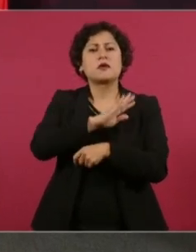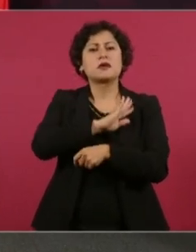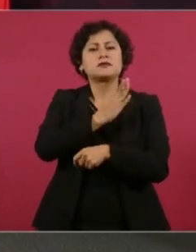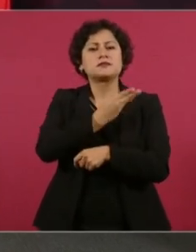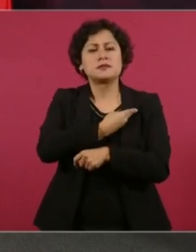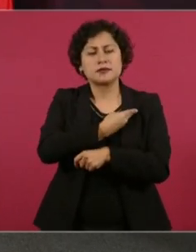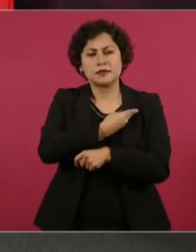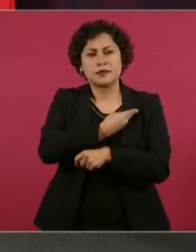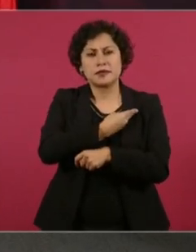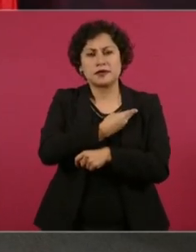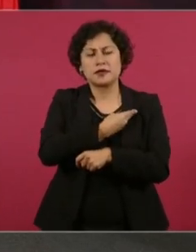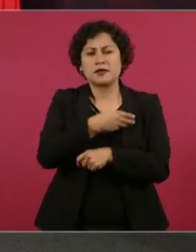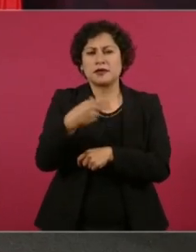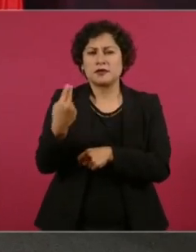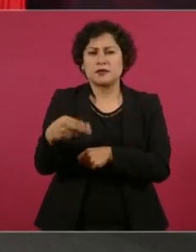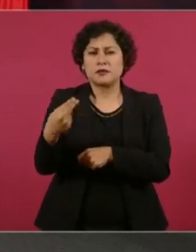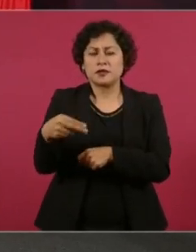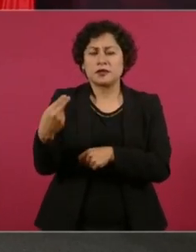No,